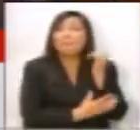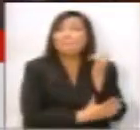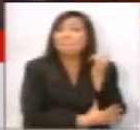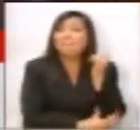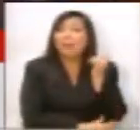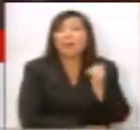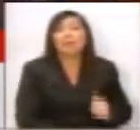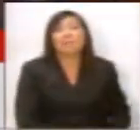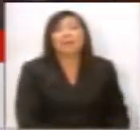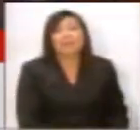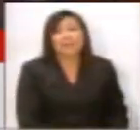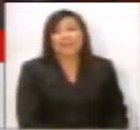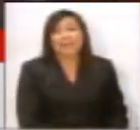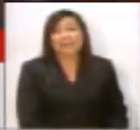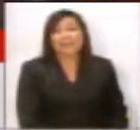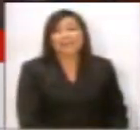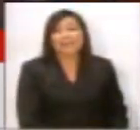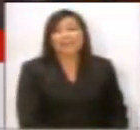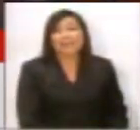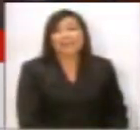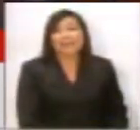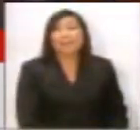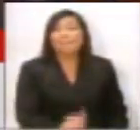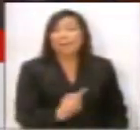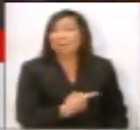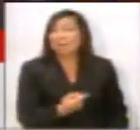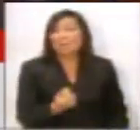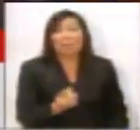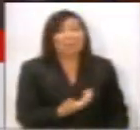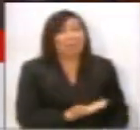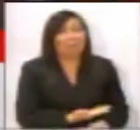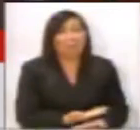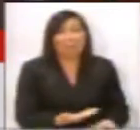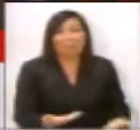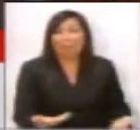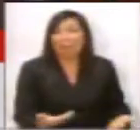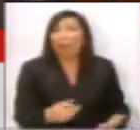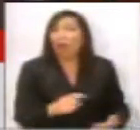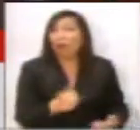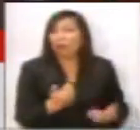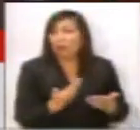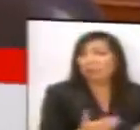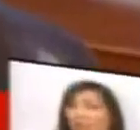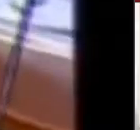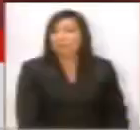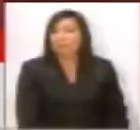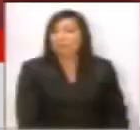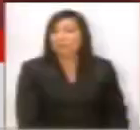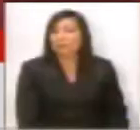pobres, más pobres. Para eso no hay plata, para otras cosas sí.